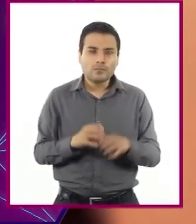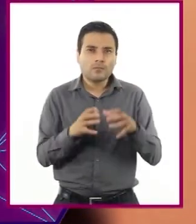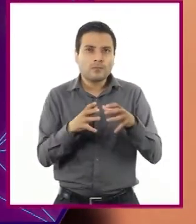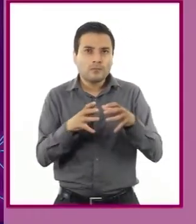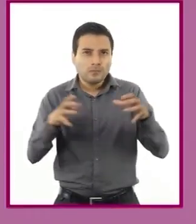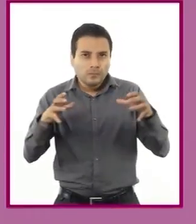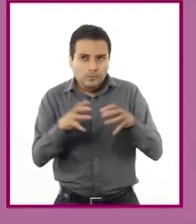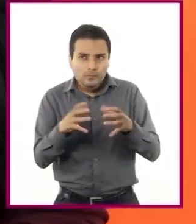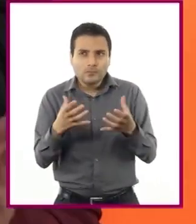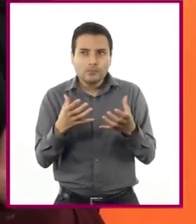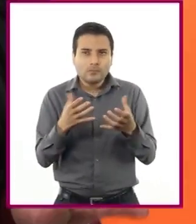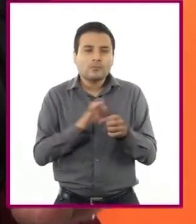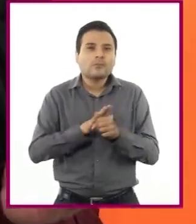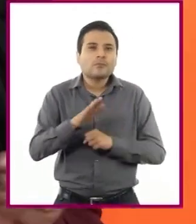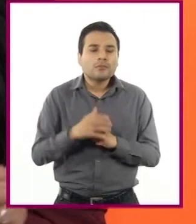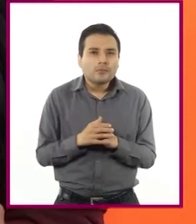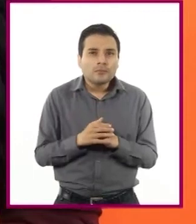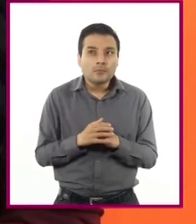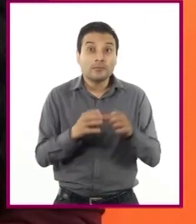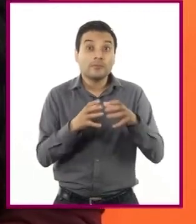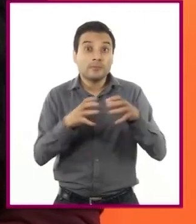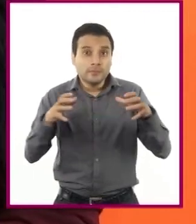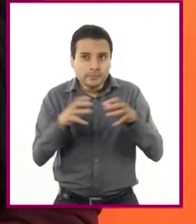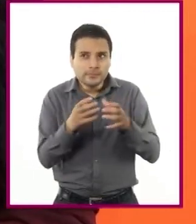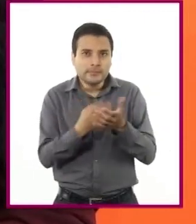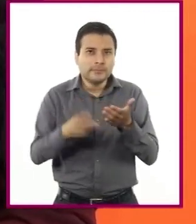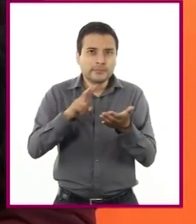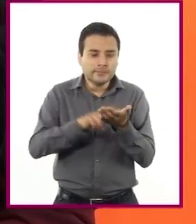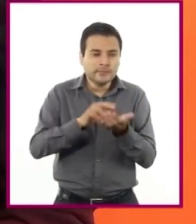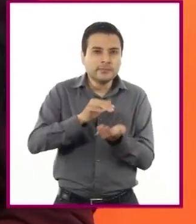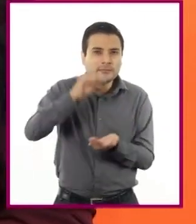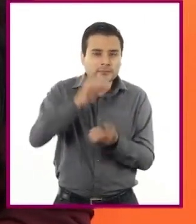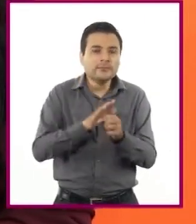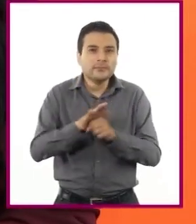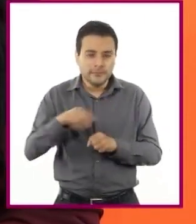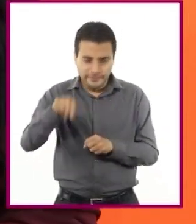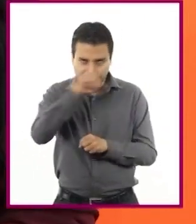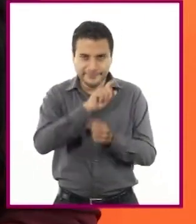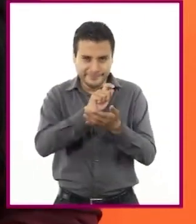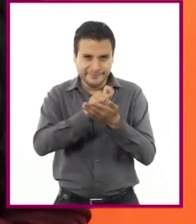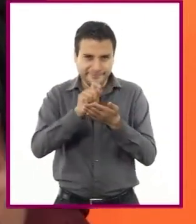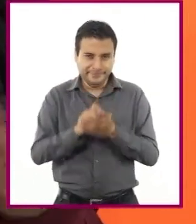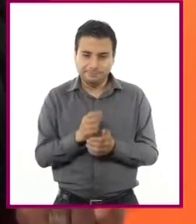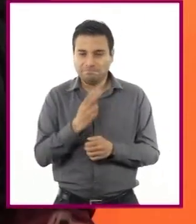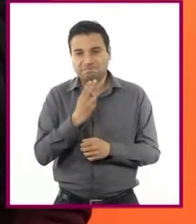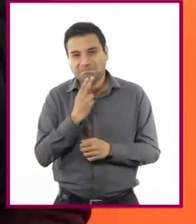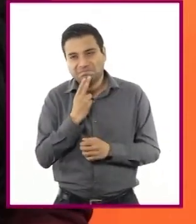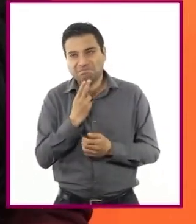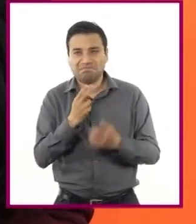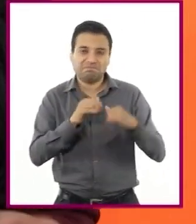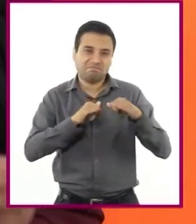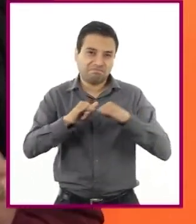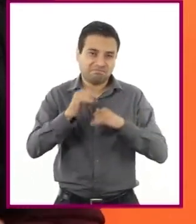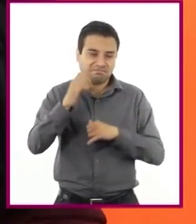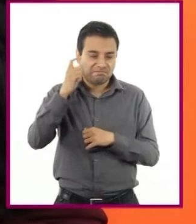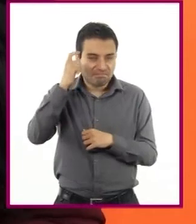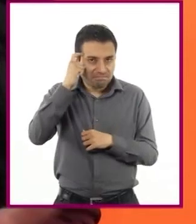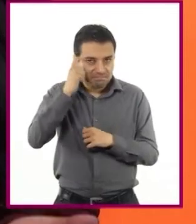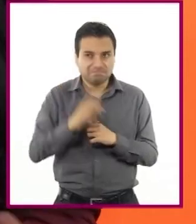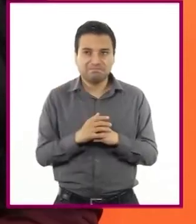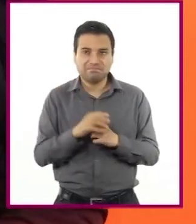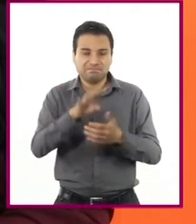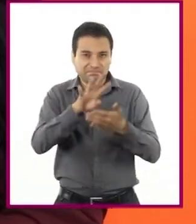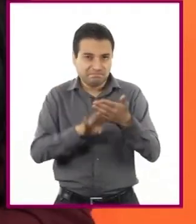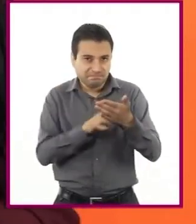pueden contener. Pueden organizar la información a través de cualquier organizador gráfico, como un mapa mental, una